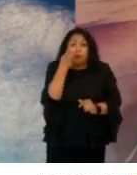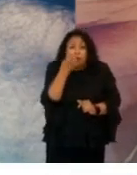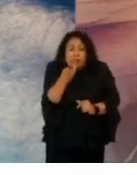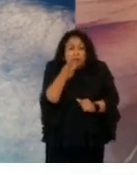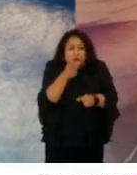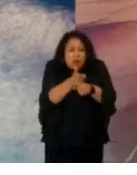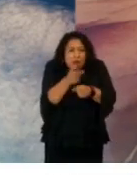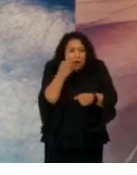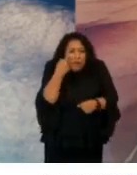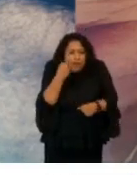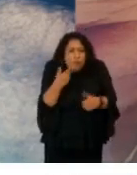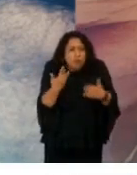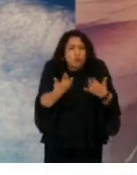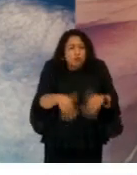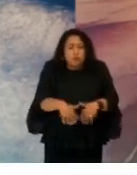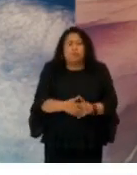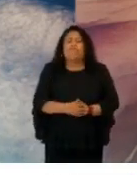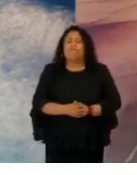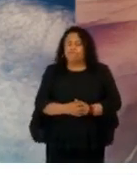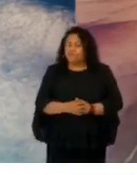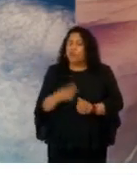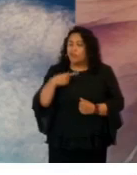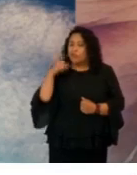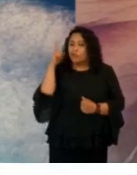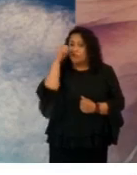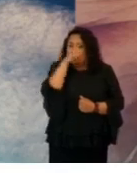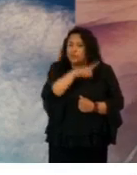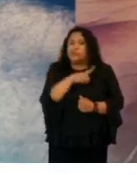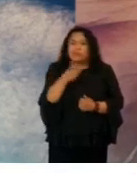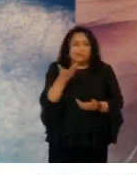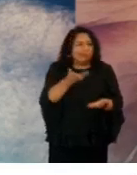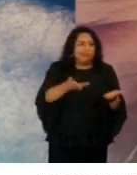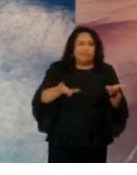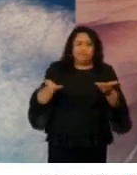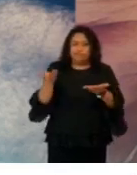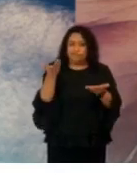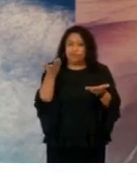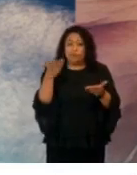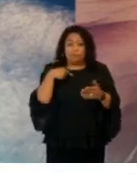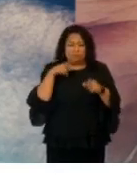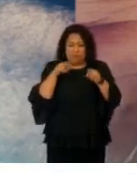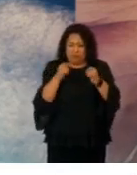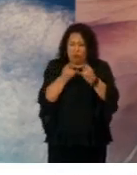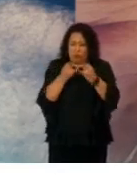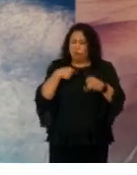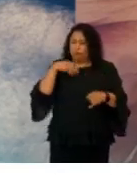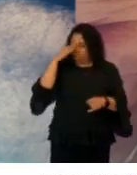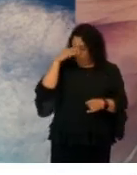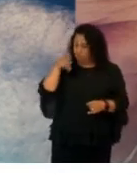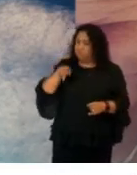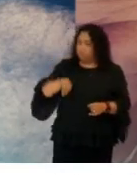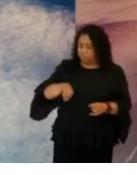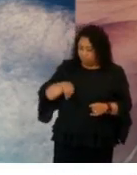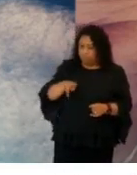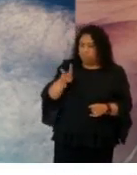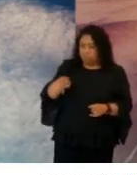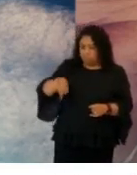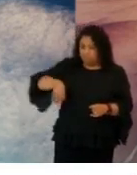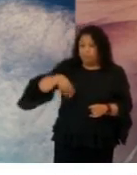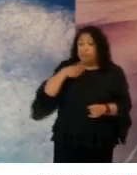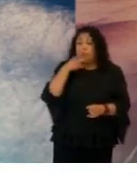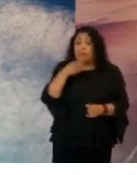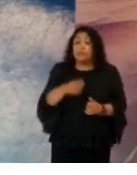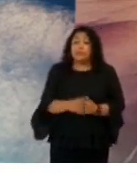está ocurriendo y que es muy difícil poder interactuar. Y en esa misma lógica me parece bien interesante lo que dice Leonardo,